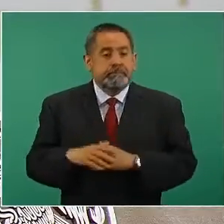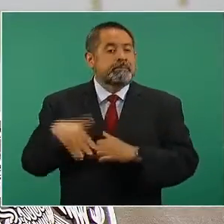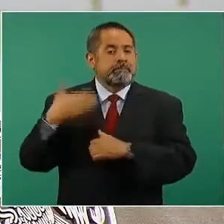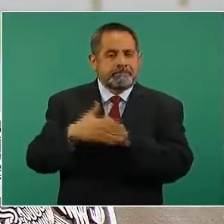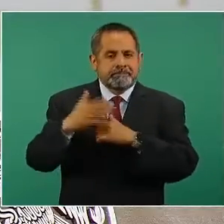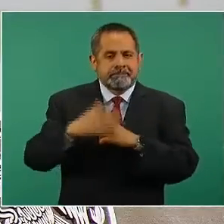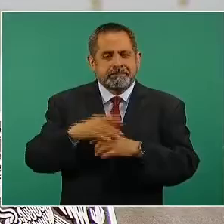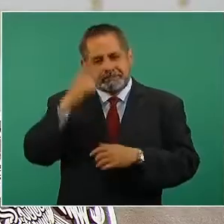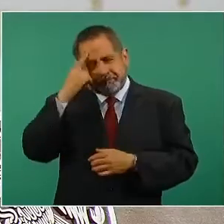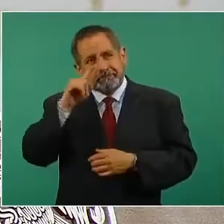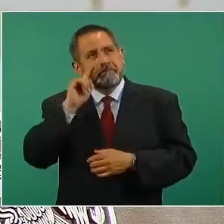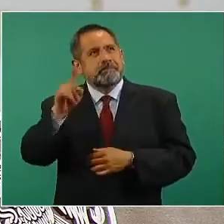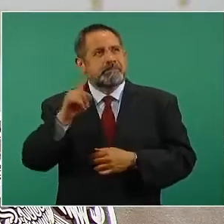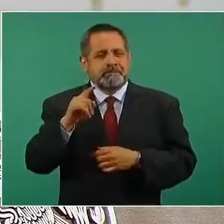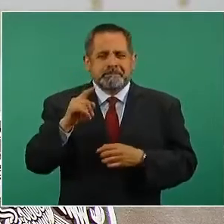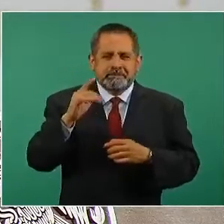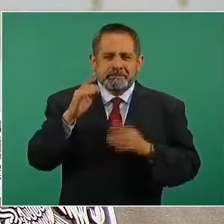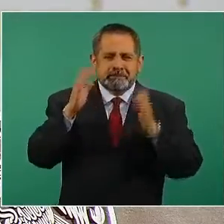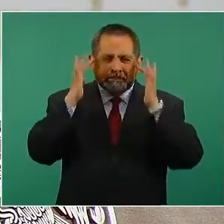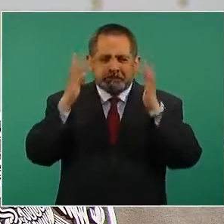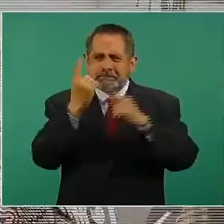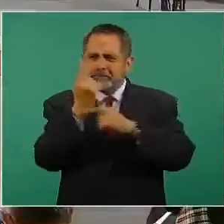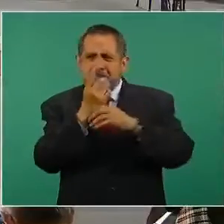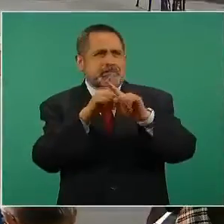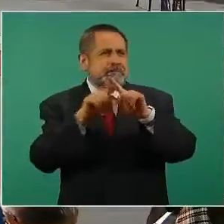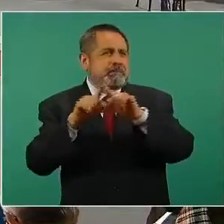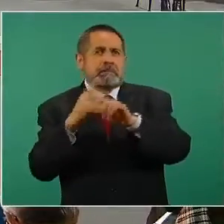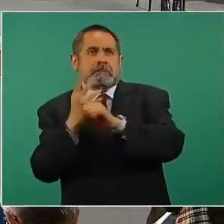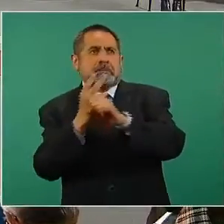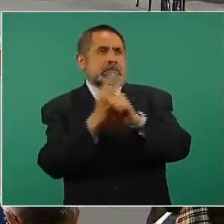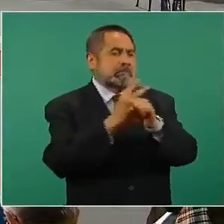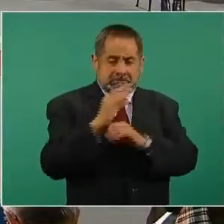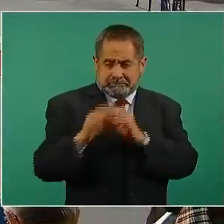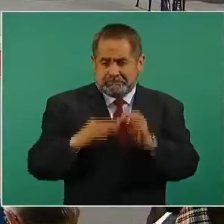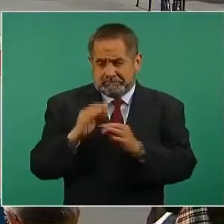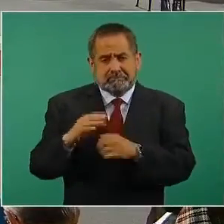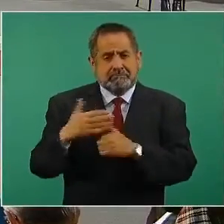todo aquello que sufrió también por el sismo. Adelante.